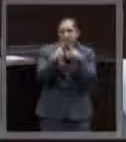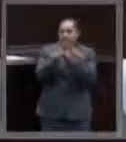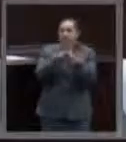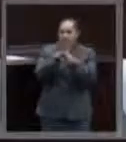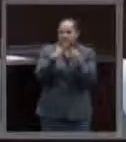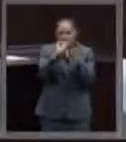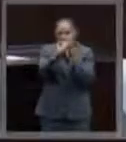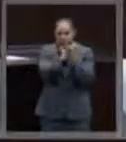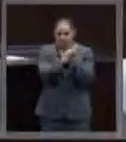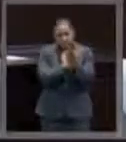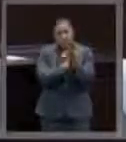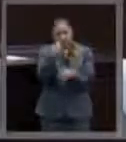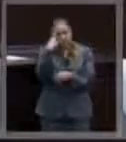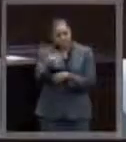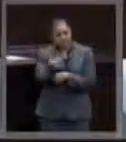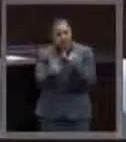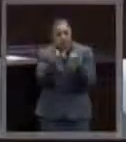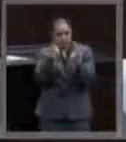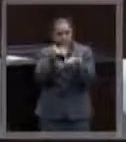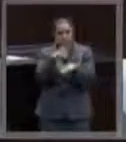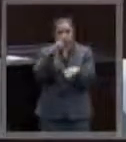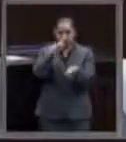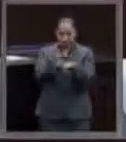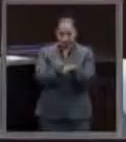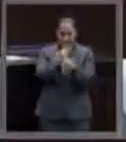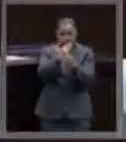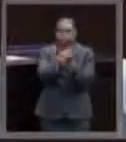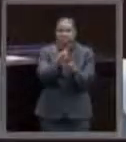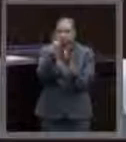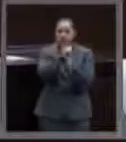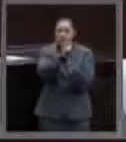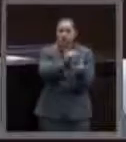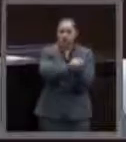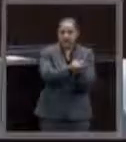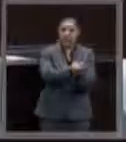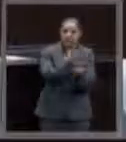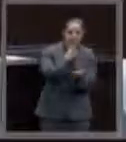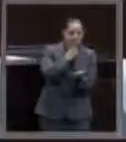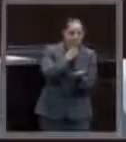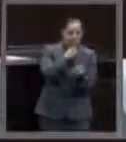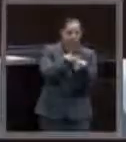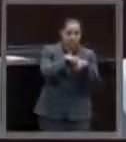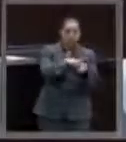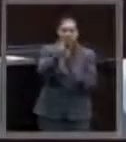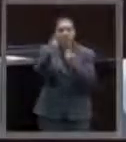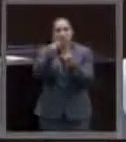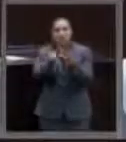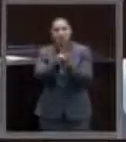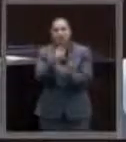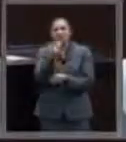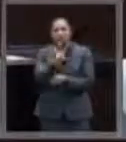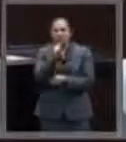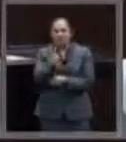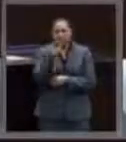cuanto a la responsabilidad pues remita las leyes vigentes y las leyes vigentes sirven para lo mismo no hay gobernadores